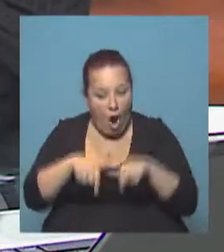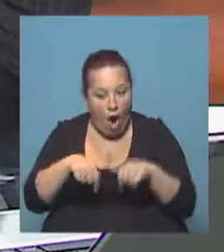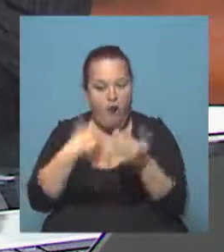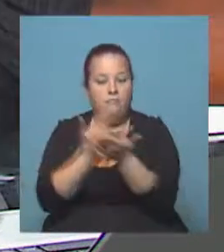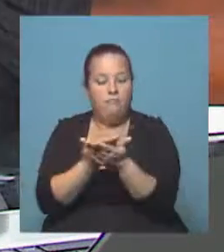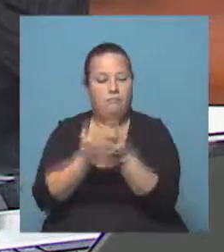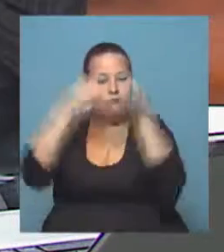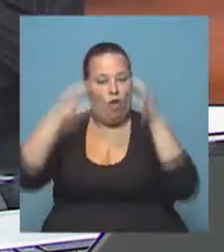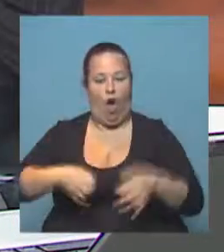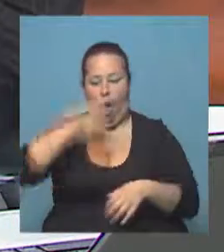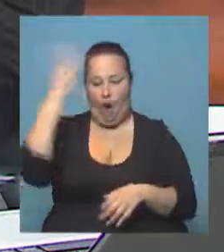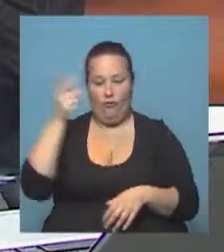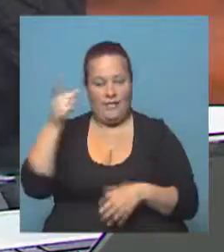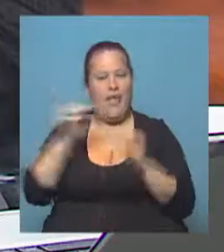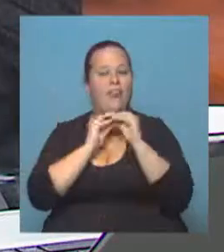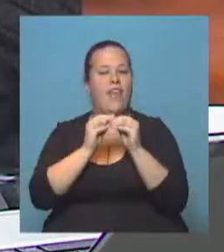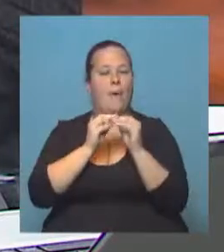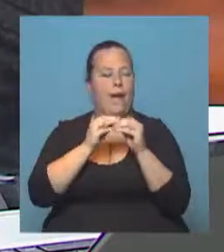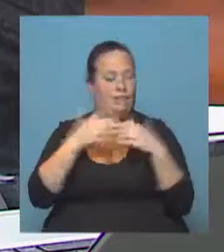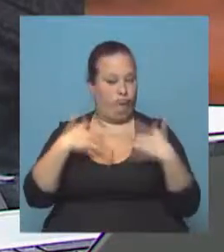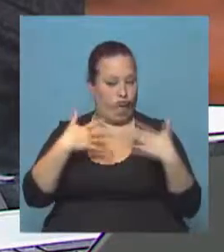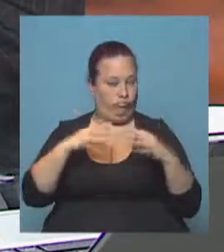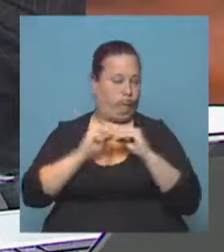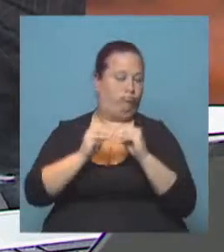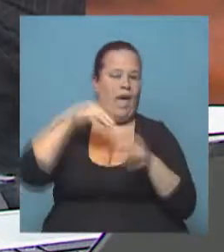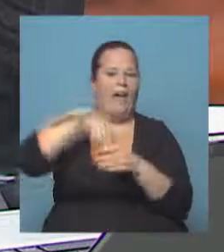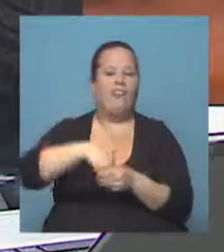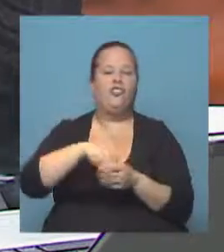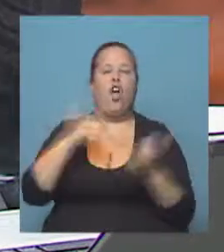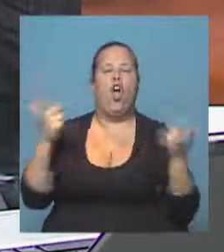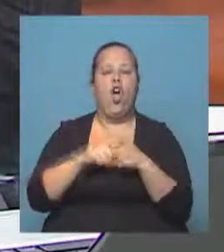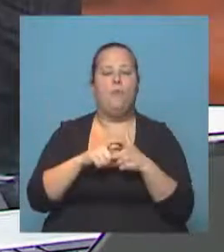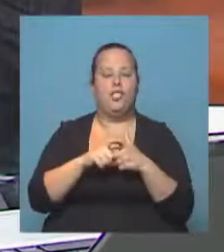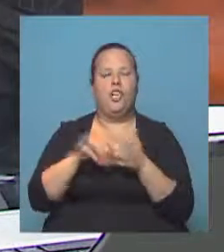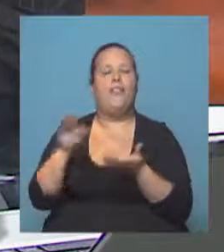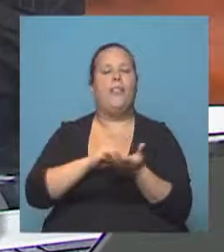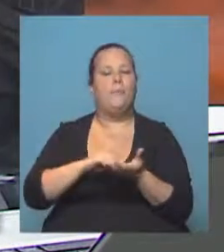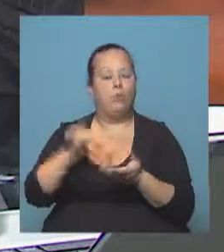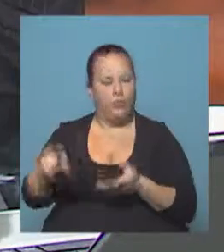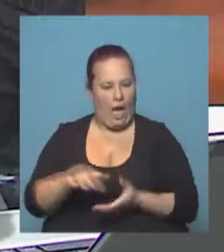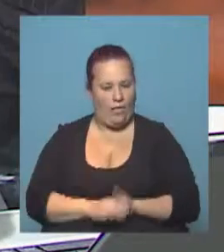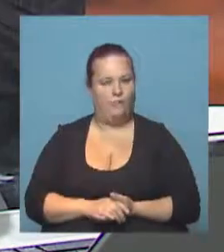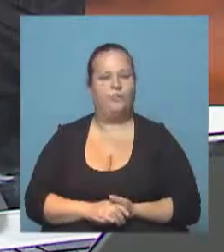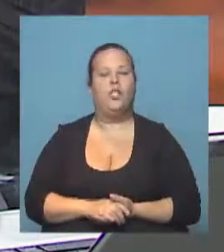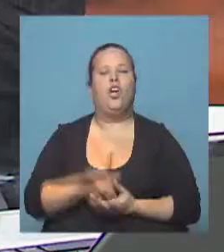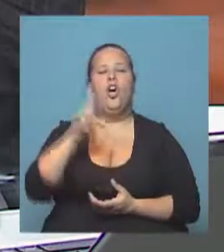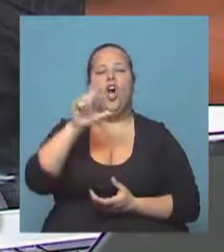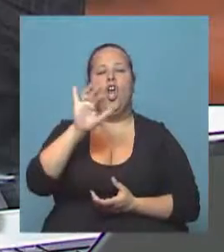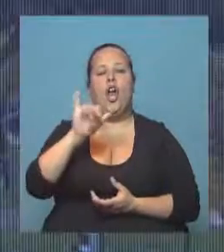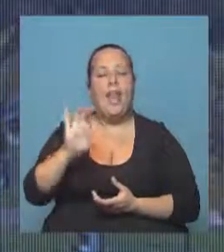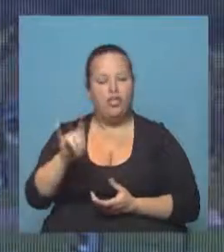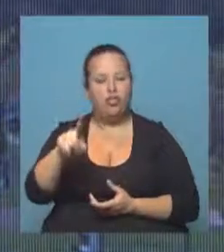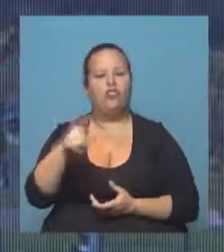empieza formalmente ya el debate fuerte en el seno de la Comisión de la Cámara de Diputados de la Nación. Lorenzo Sigot Gravina está